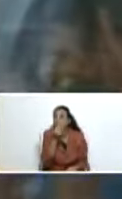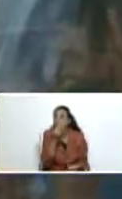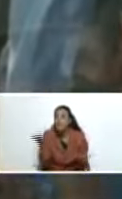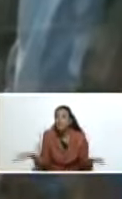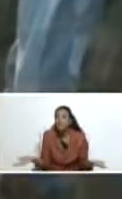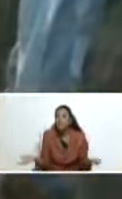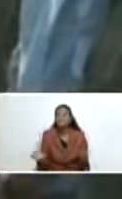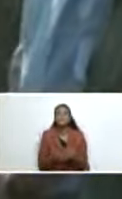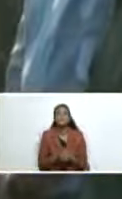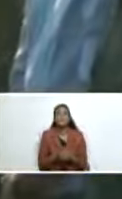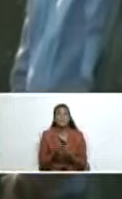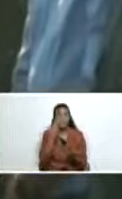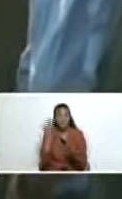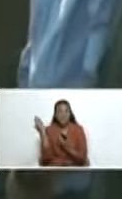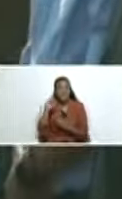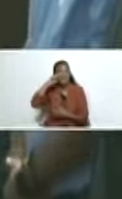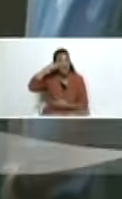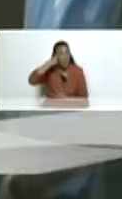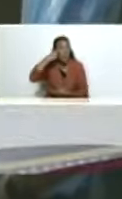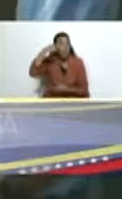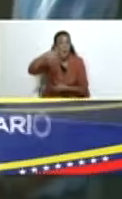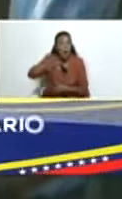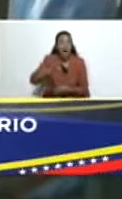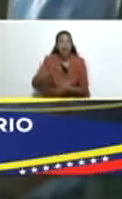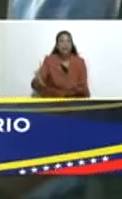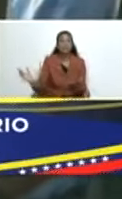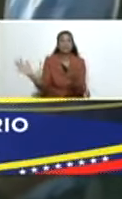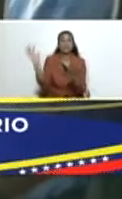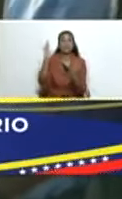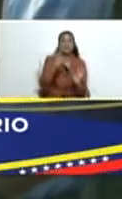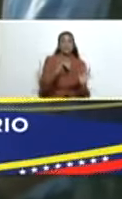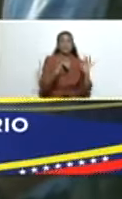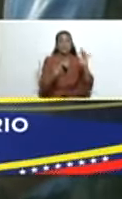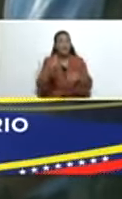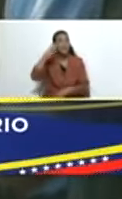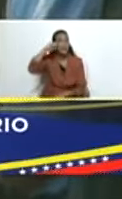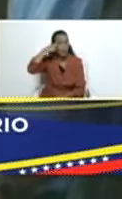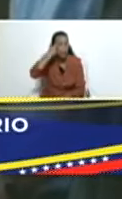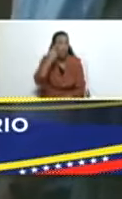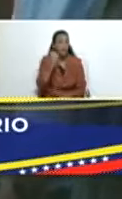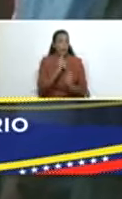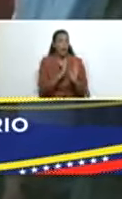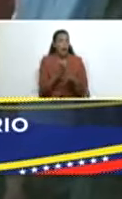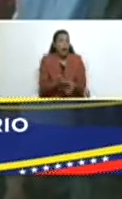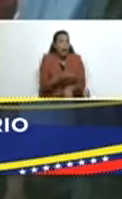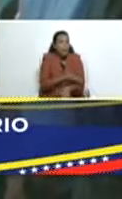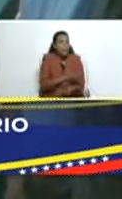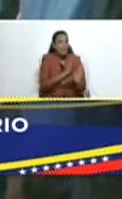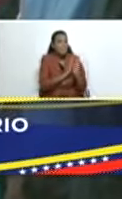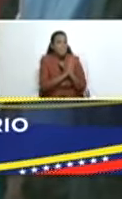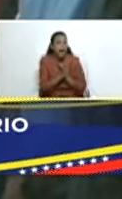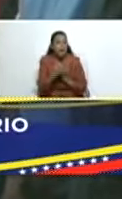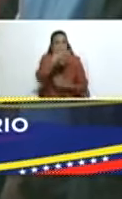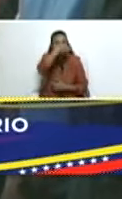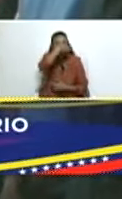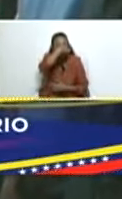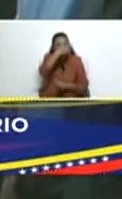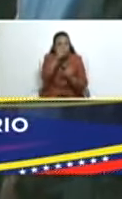Presidente, aquí recuerde que además ya ellos venían, porque todo esto es una